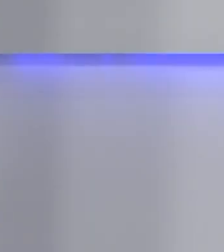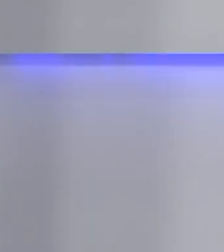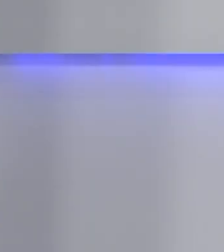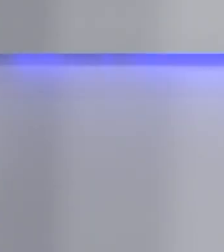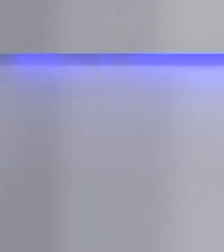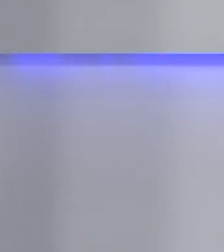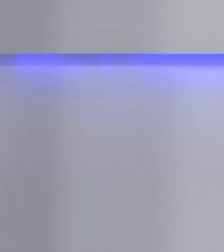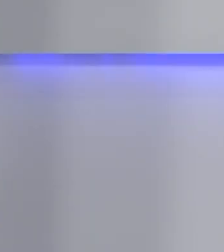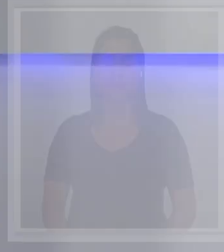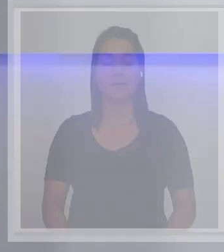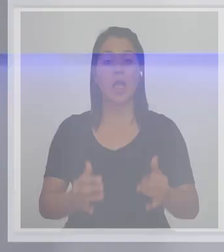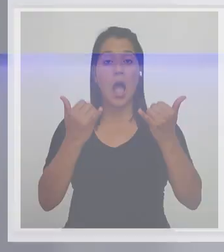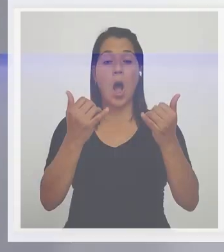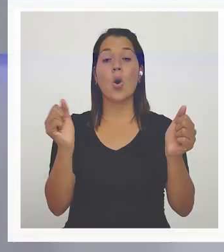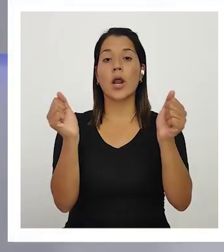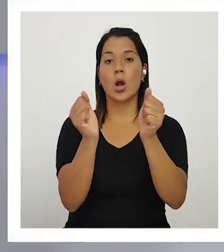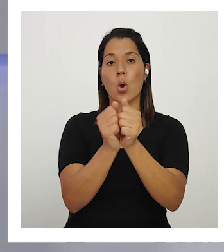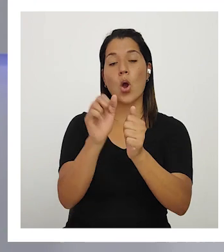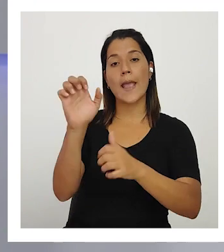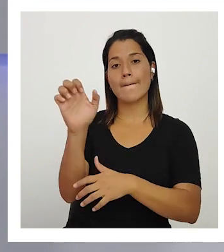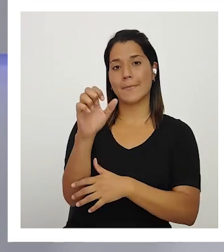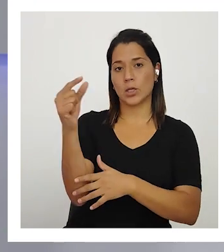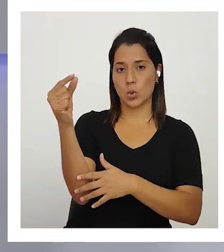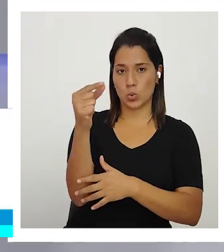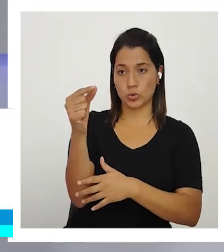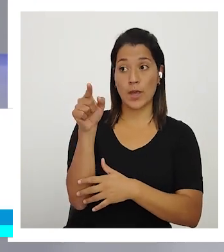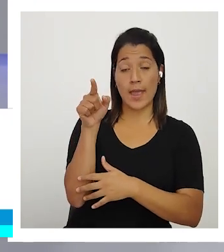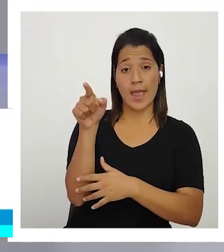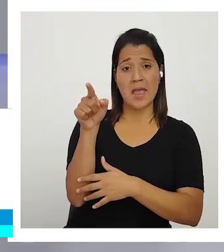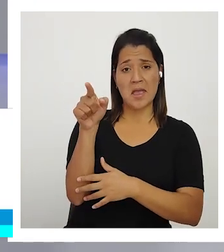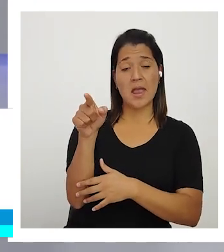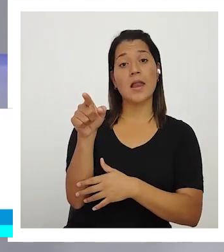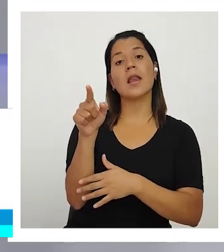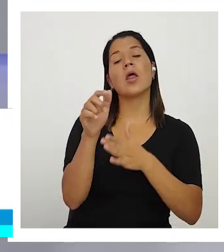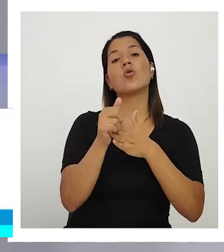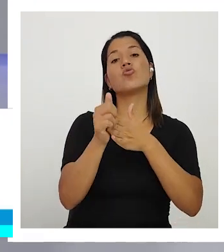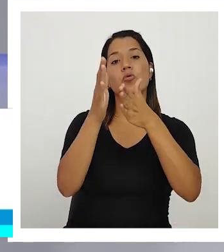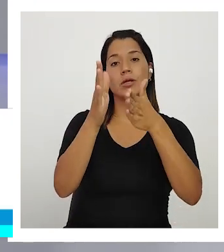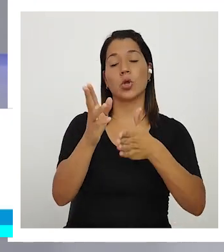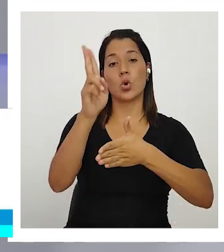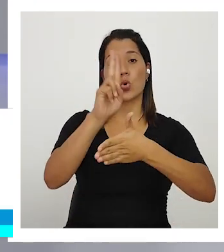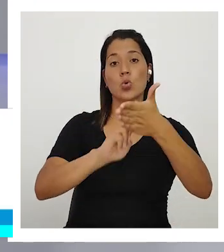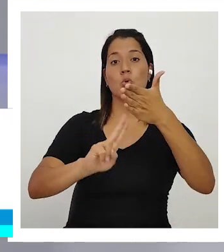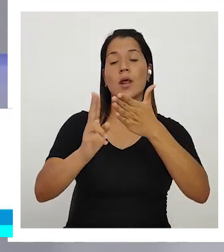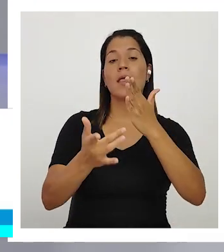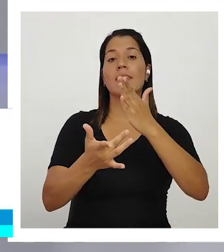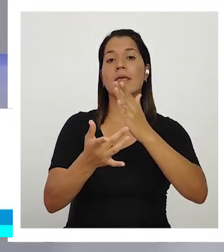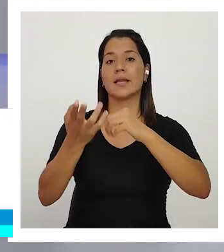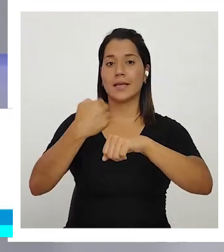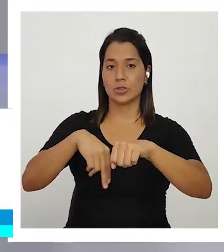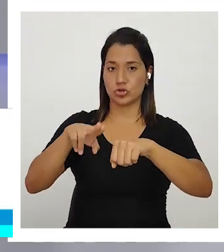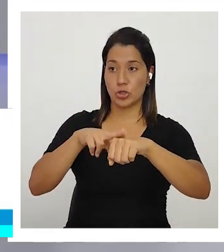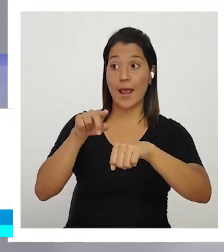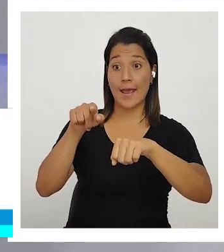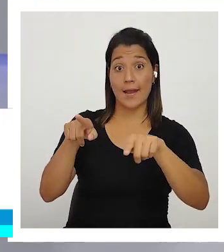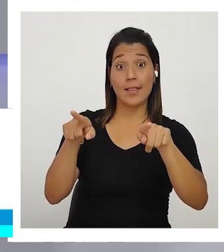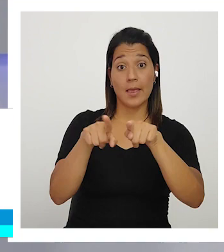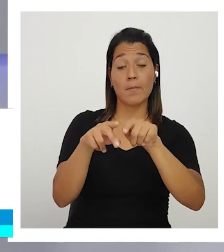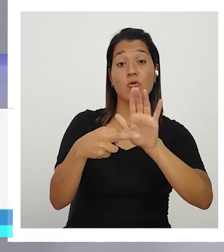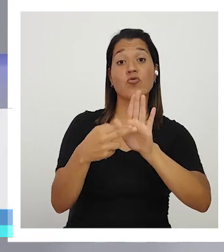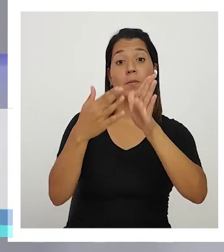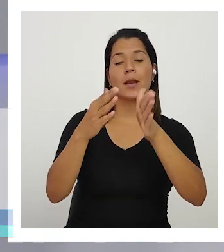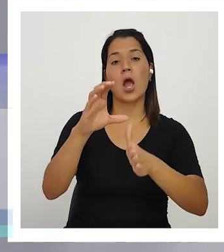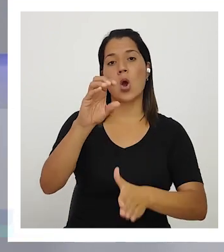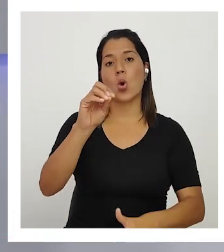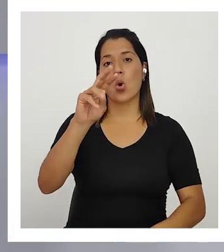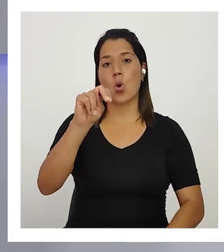Estamos con don Emanuel González, él es el rector de la Universidad Técnica Nacional y también representante del CONARE. Vamos